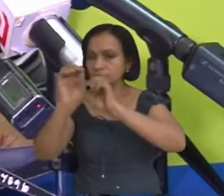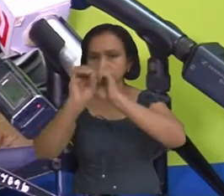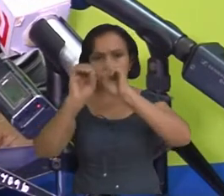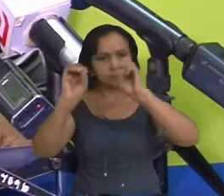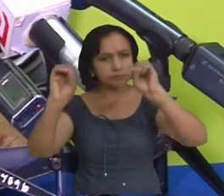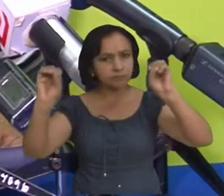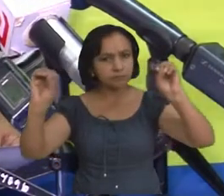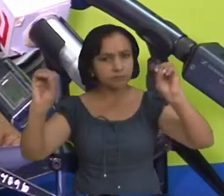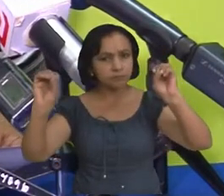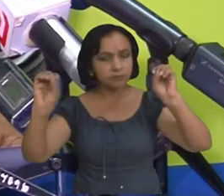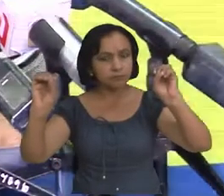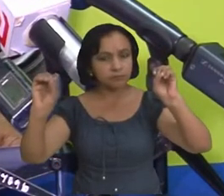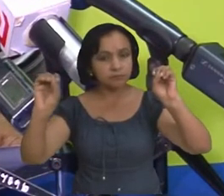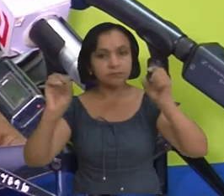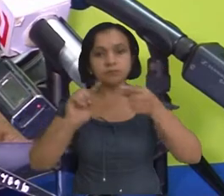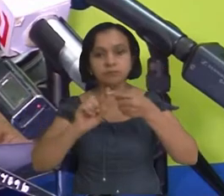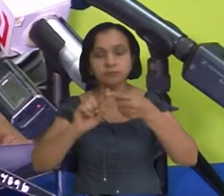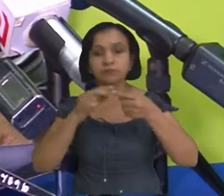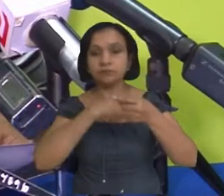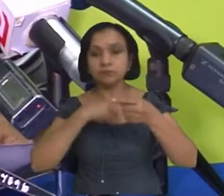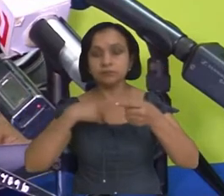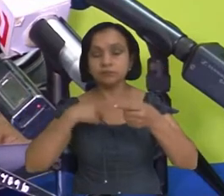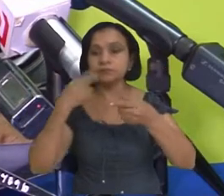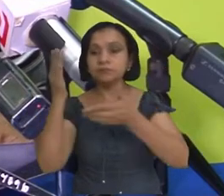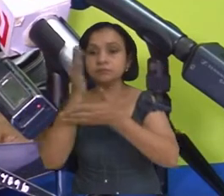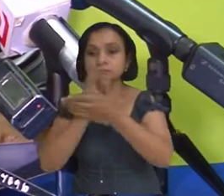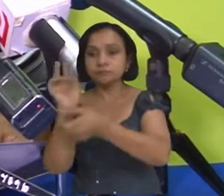caso hasta el momento, esto basado en la